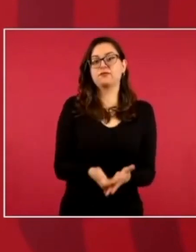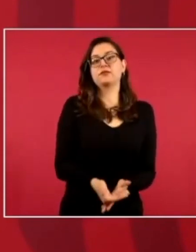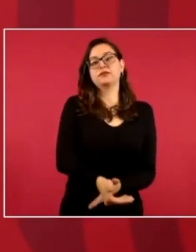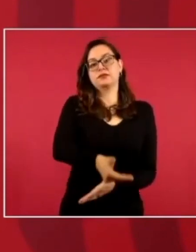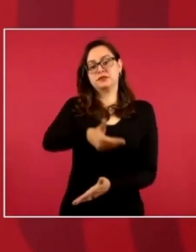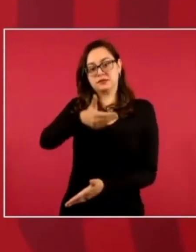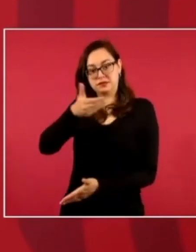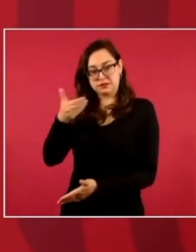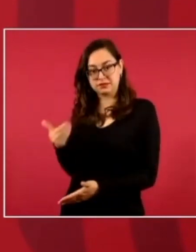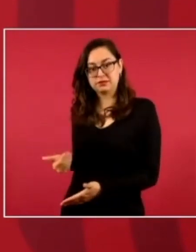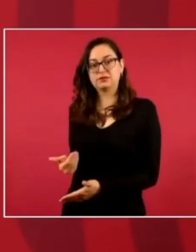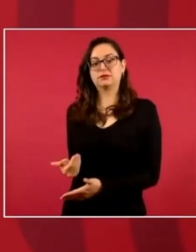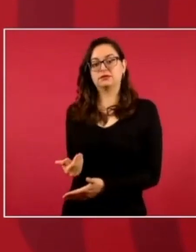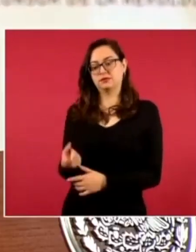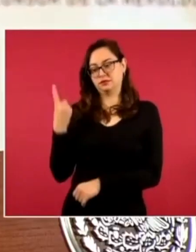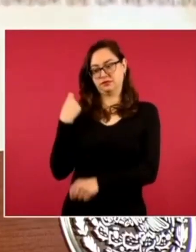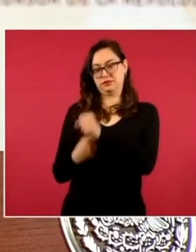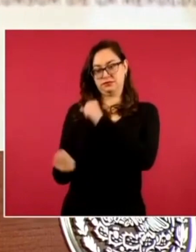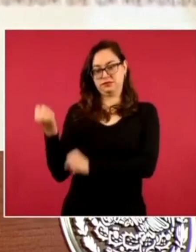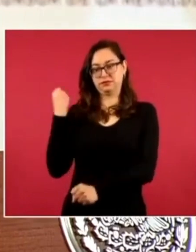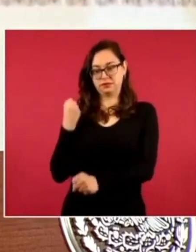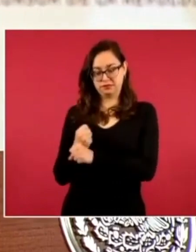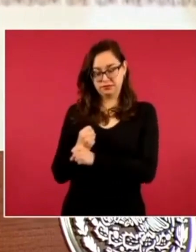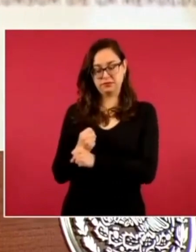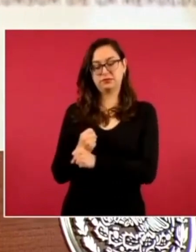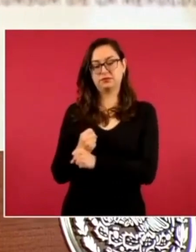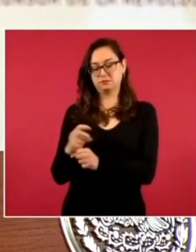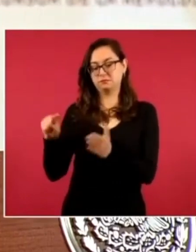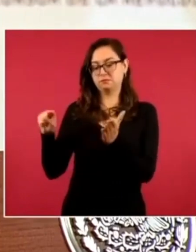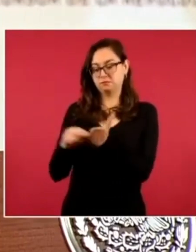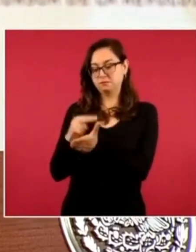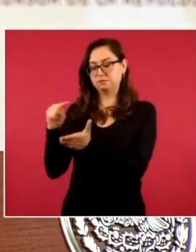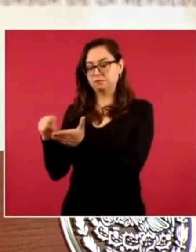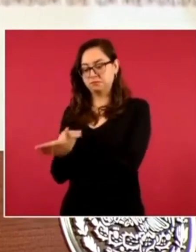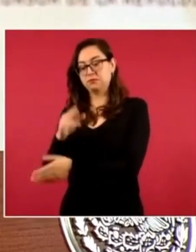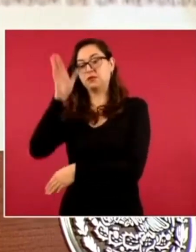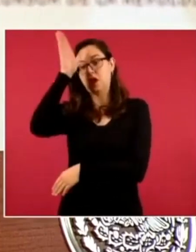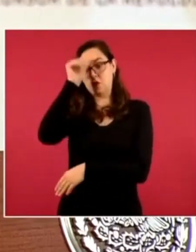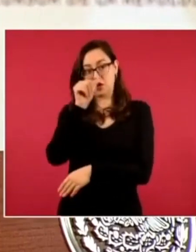Ucrania, y ahora pues